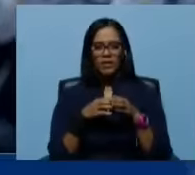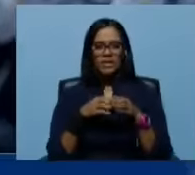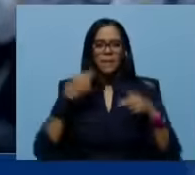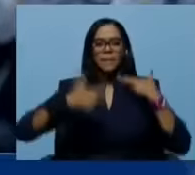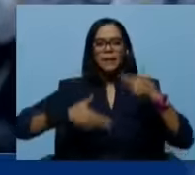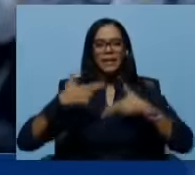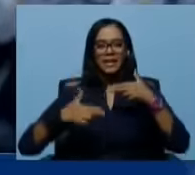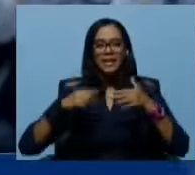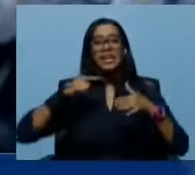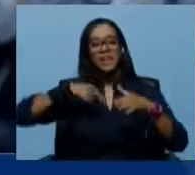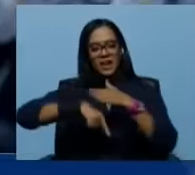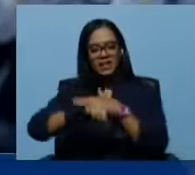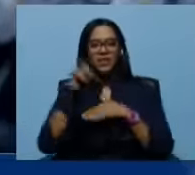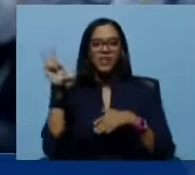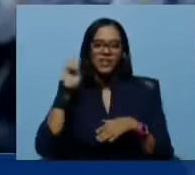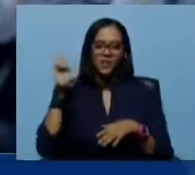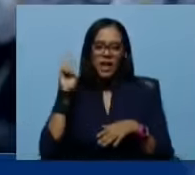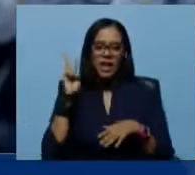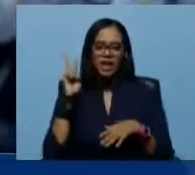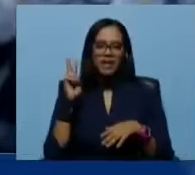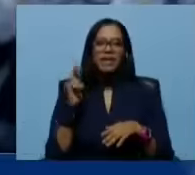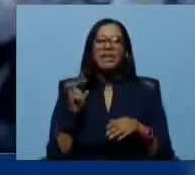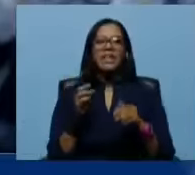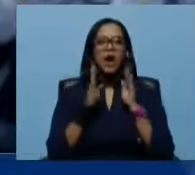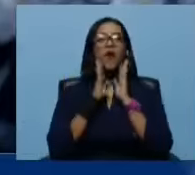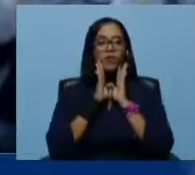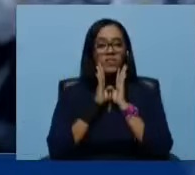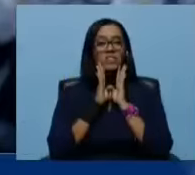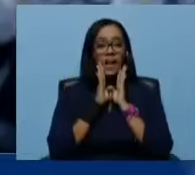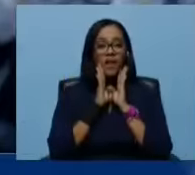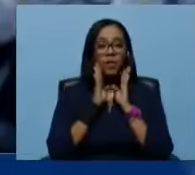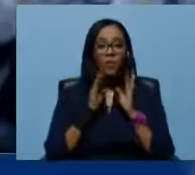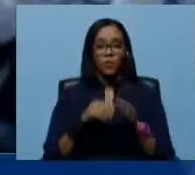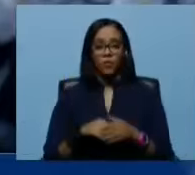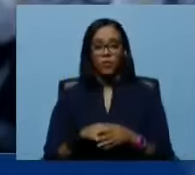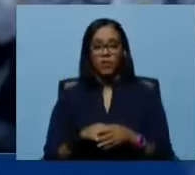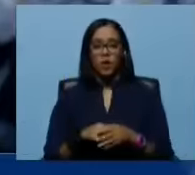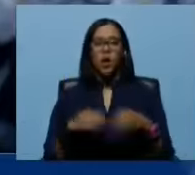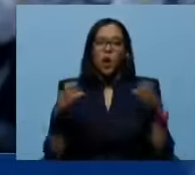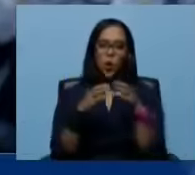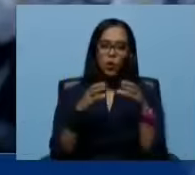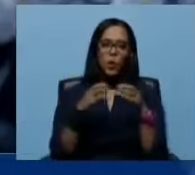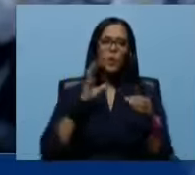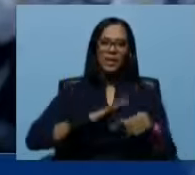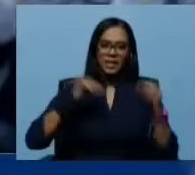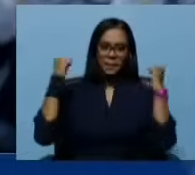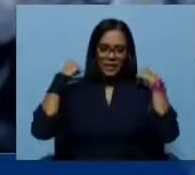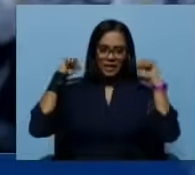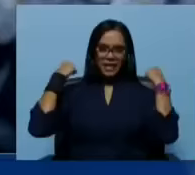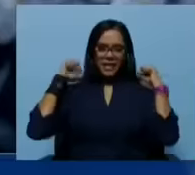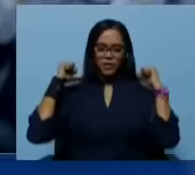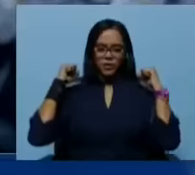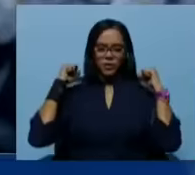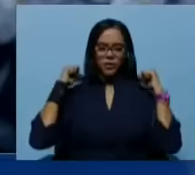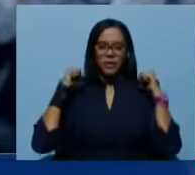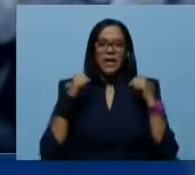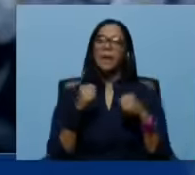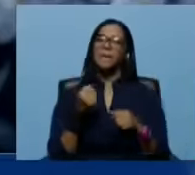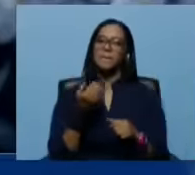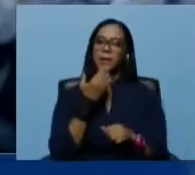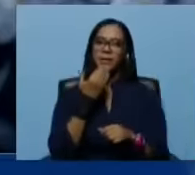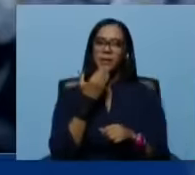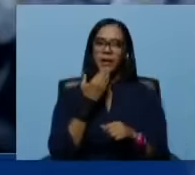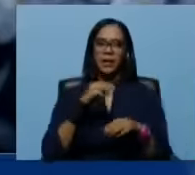que iban entrando a Venezuela y han confesado los grupos que están entrenando. Próximamente